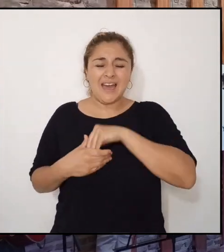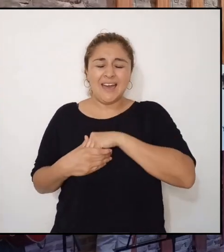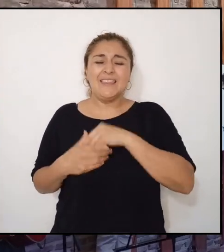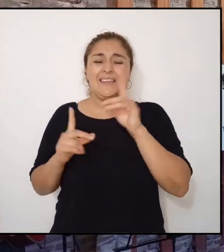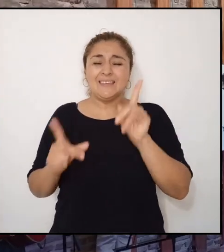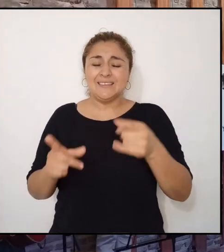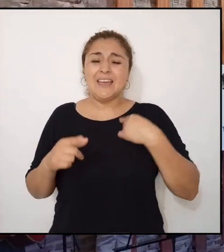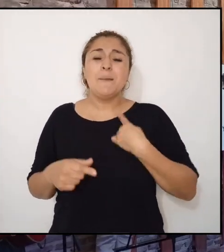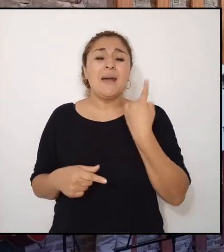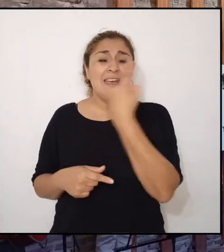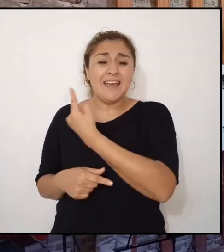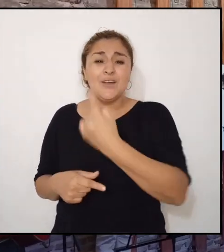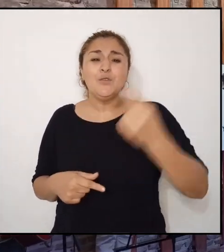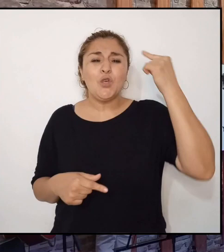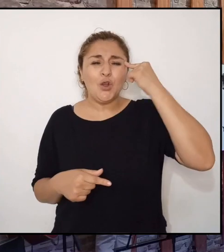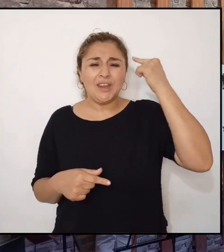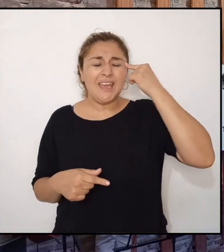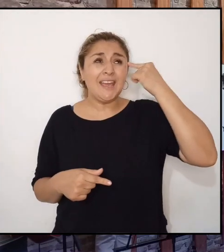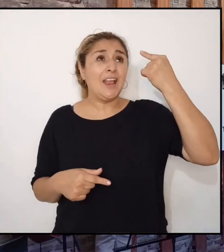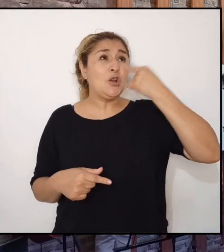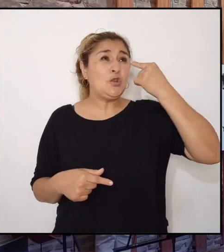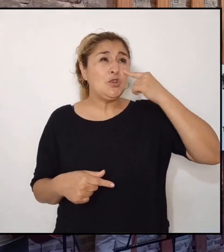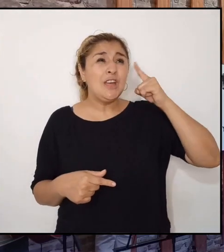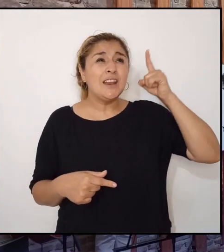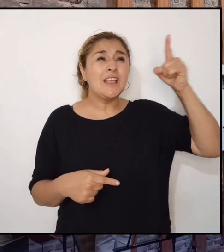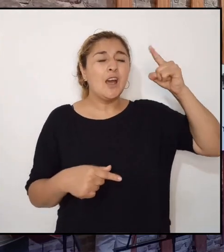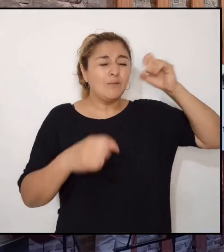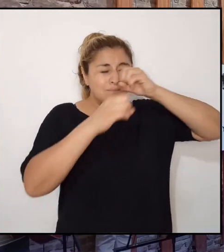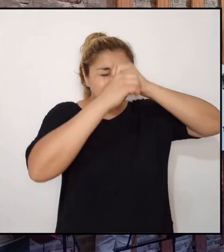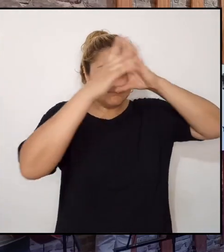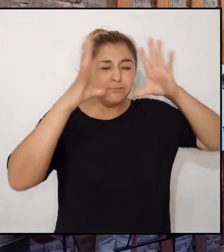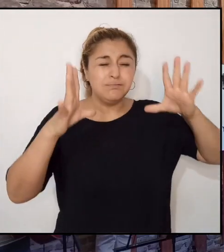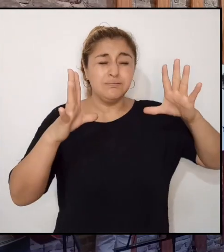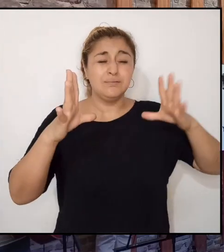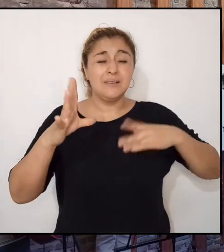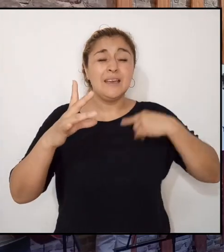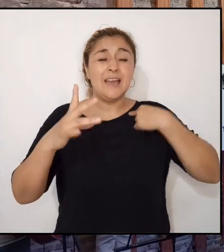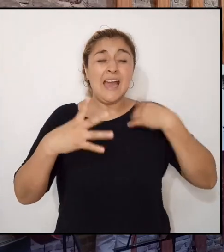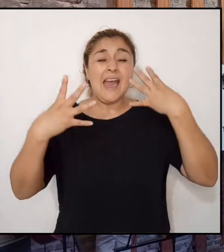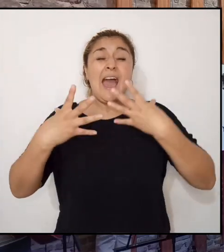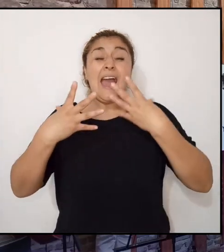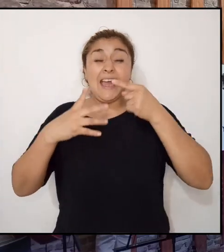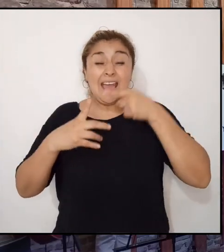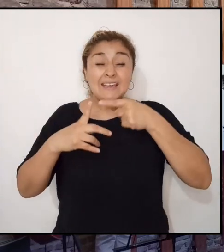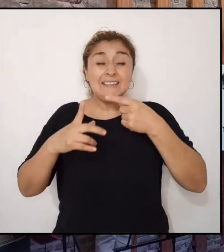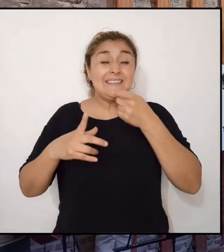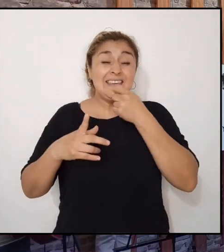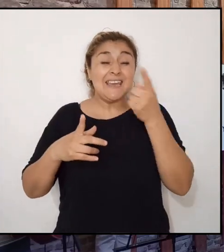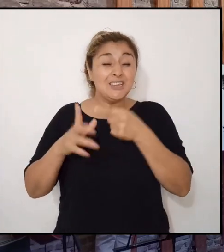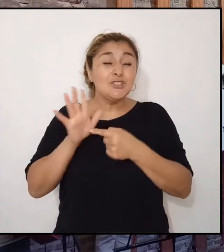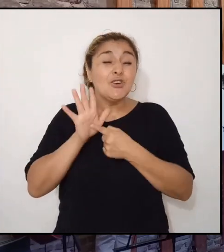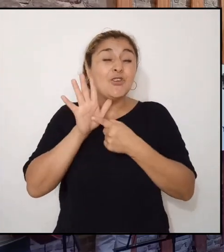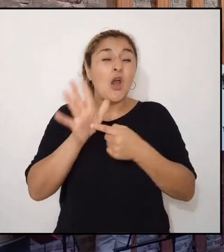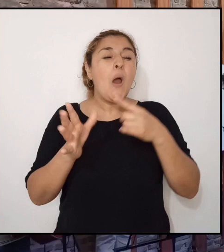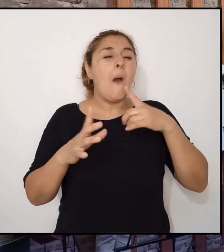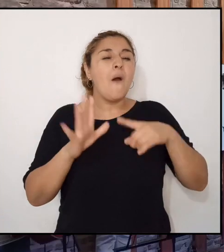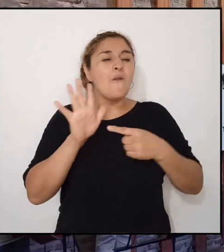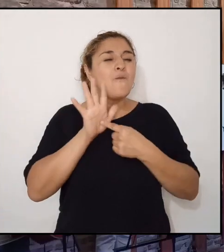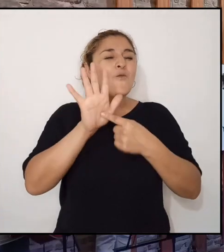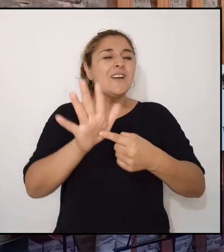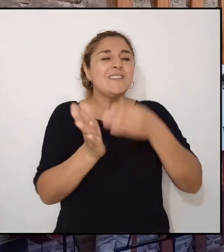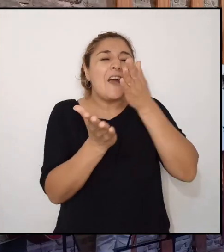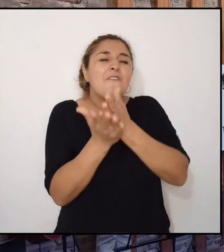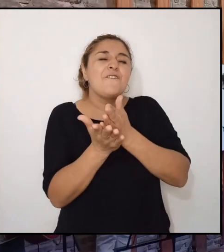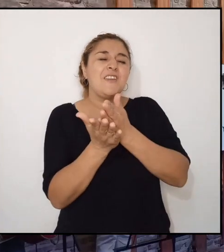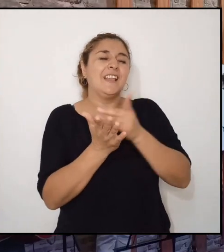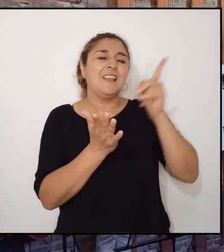el conocimiento de ti, y esto llevará a que muchos otros quieran lo que ellos tienen. Señor, en el nombre de Jesús, gracias por